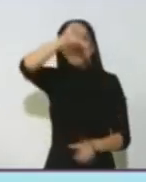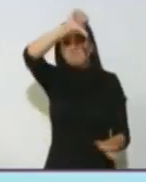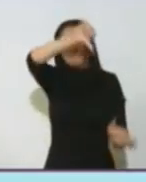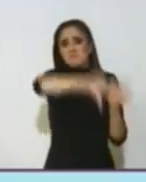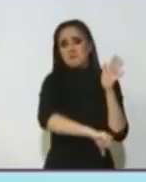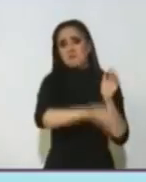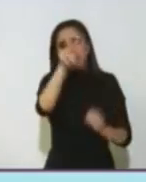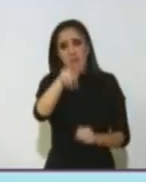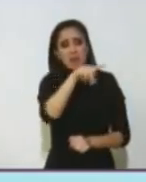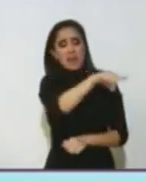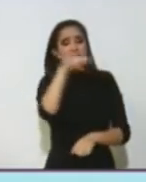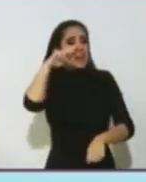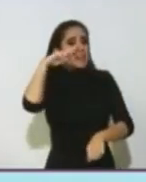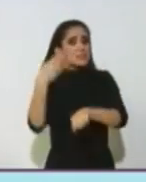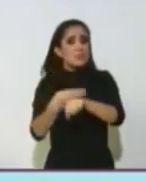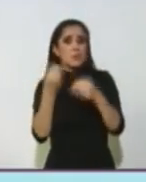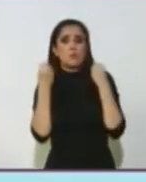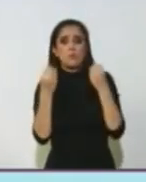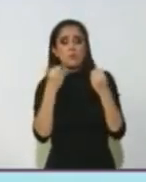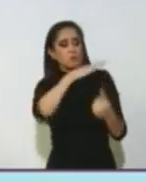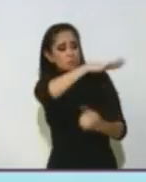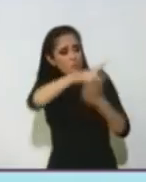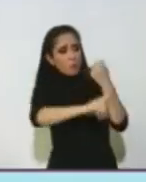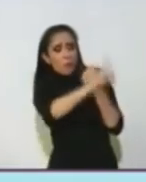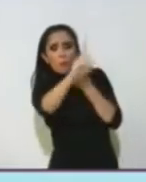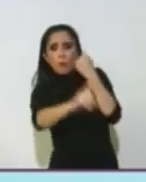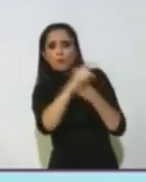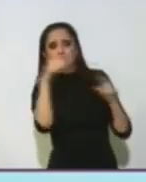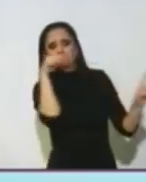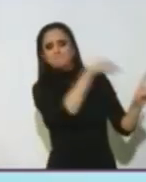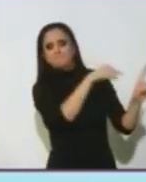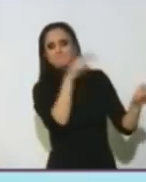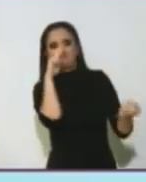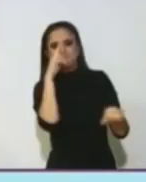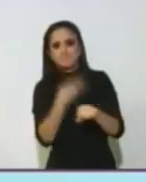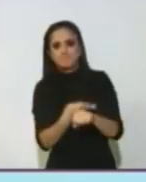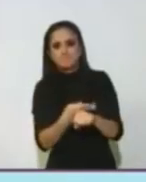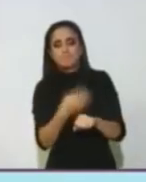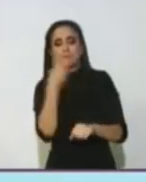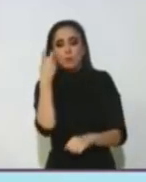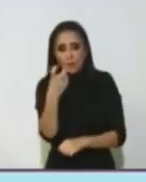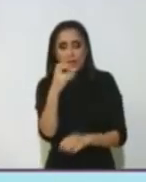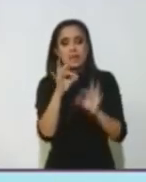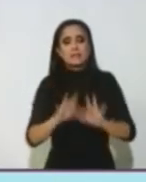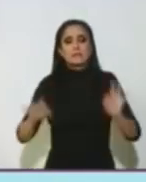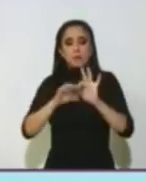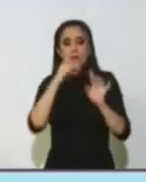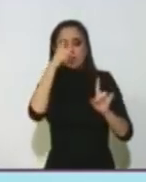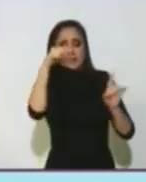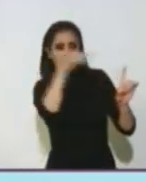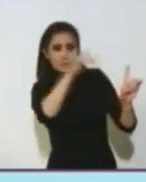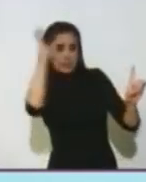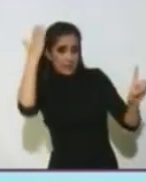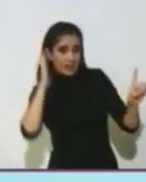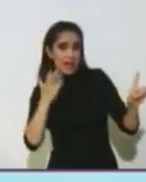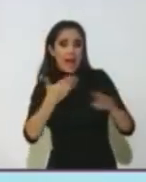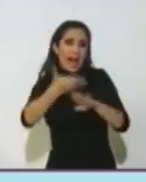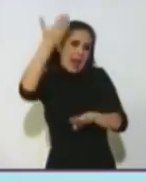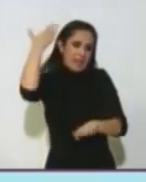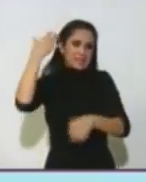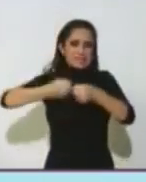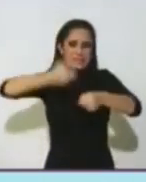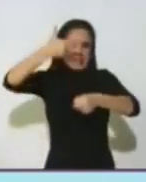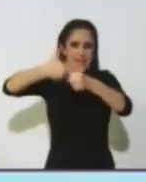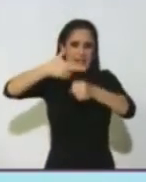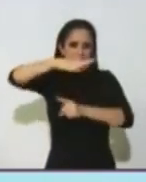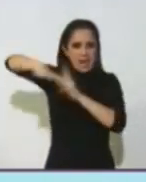responsable en gran medida de mucho de lo que hoy está padeciendo esta ciudad es importante decir que claudia cuando fue secretaria de medio